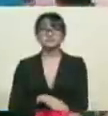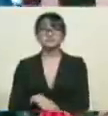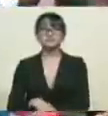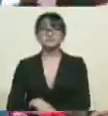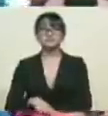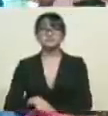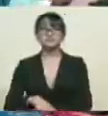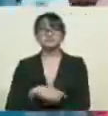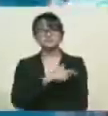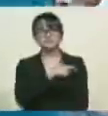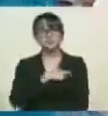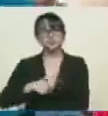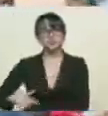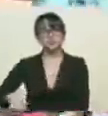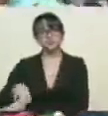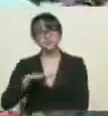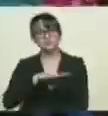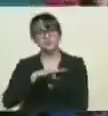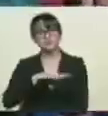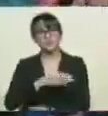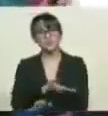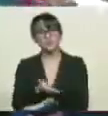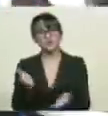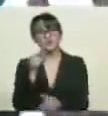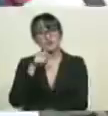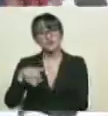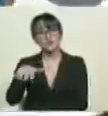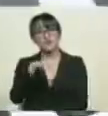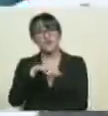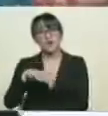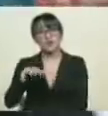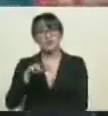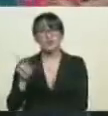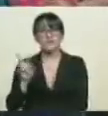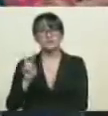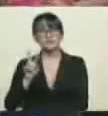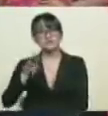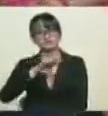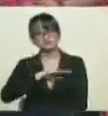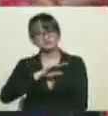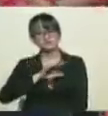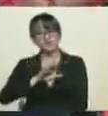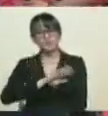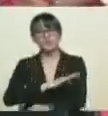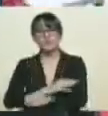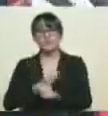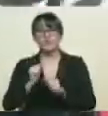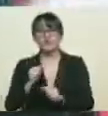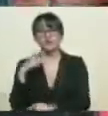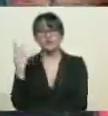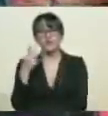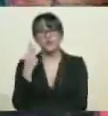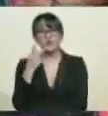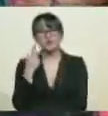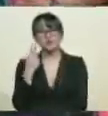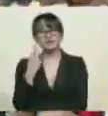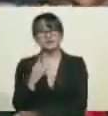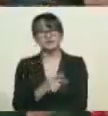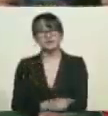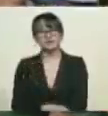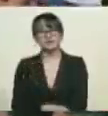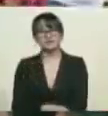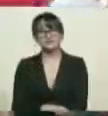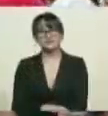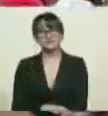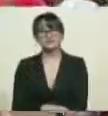Esa banda le pertenece a ustedes, al pueblo de Venezuela, le pertenece el poder político de este país. Por